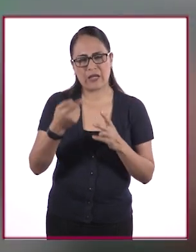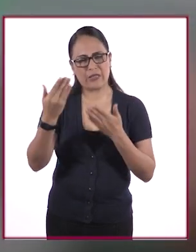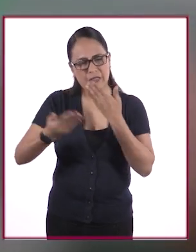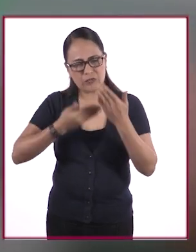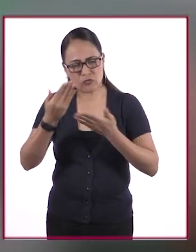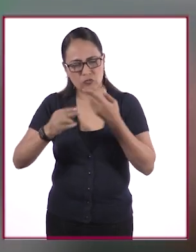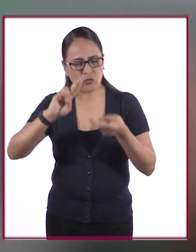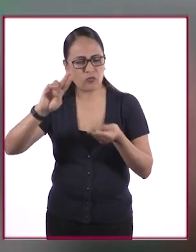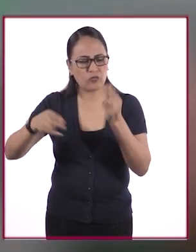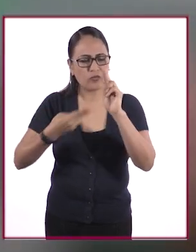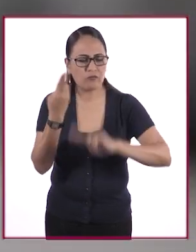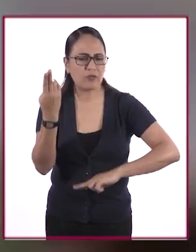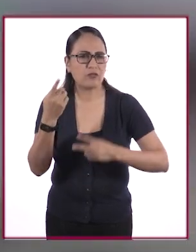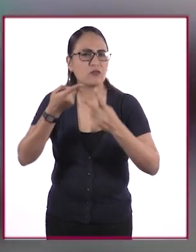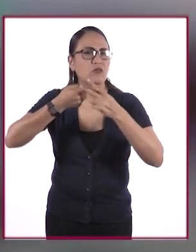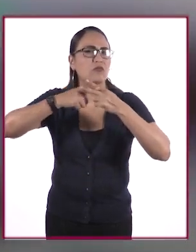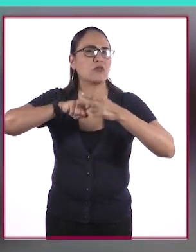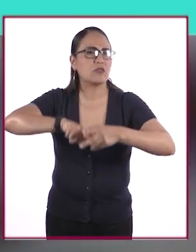origen del universo.